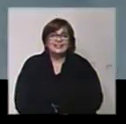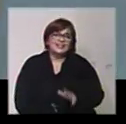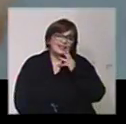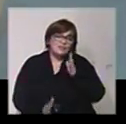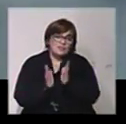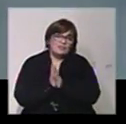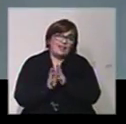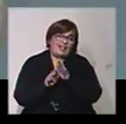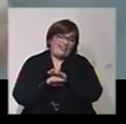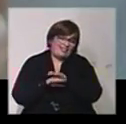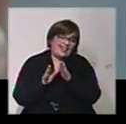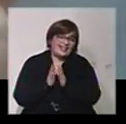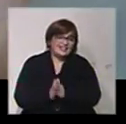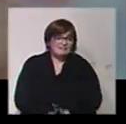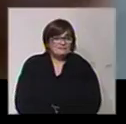descanse.